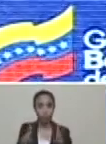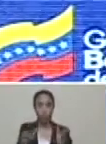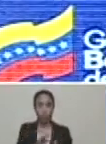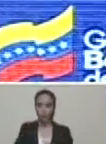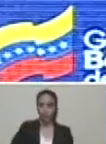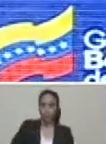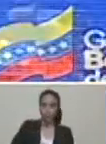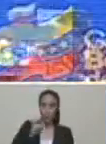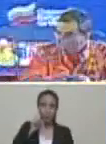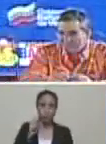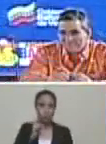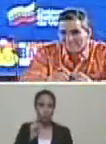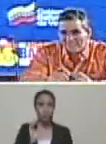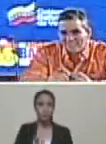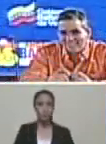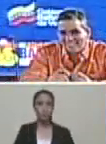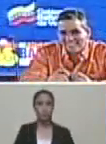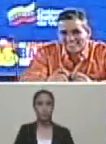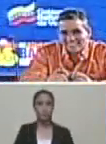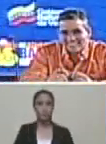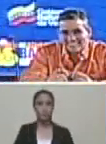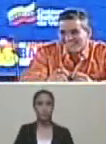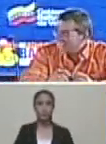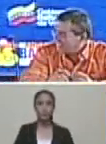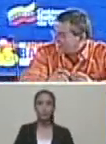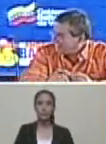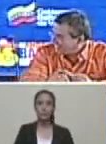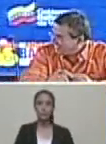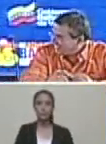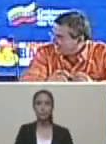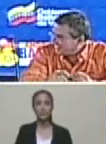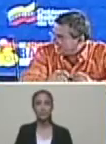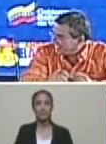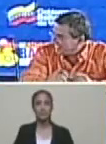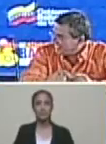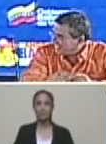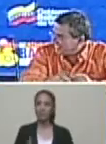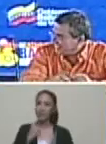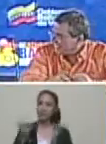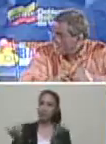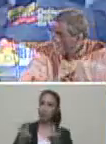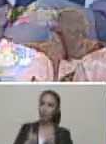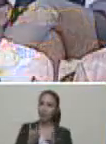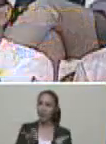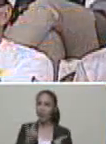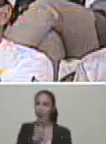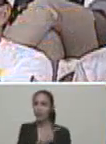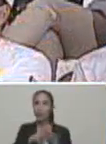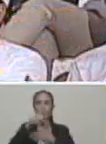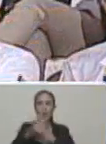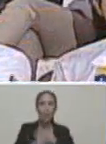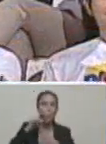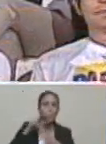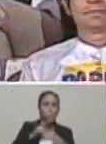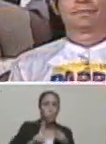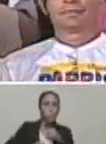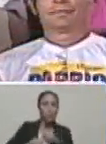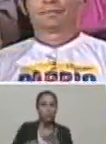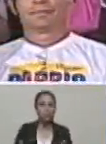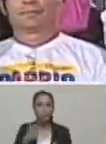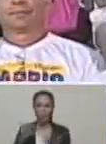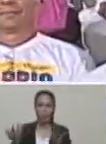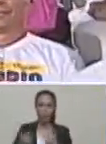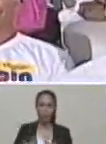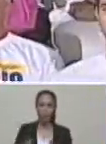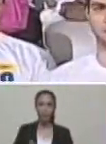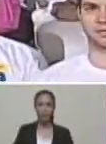¿verdad? Bueno, ¿qué dice Aristóbulo de esta... de este bueno, plan presidente, y de esta etapa? De verdad